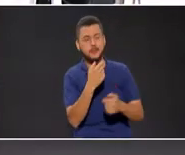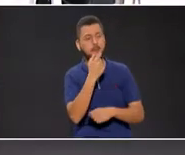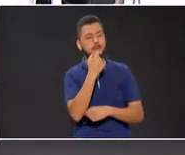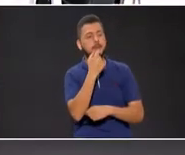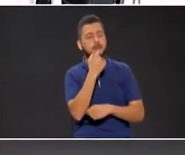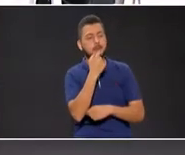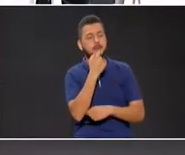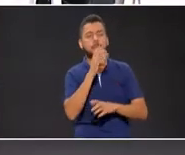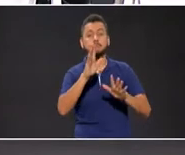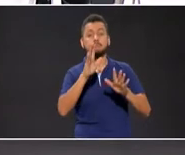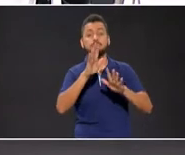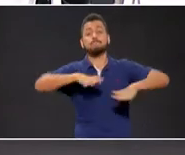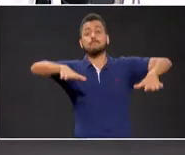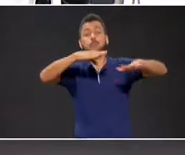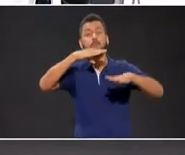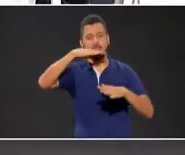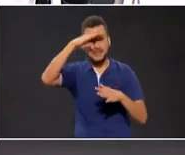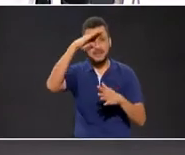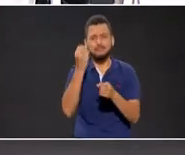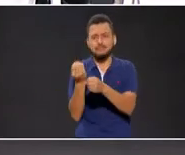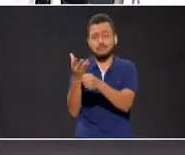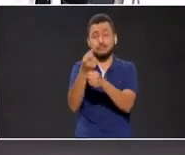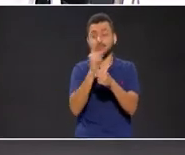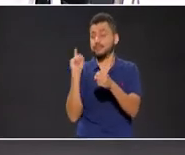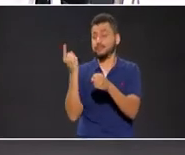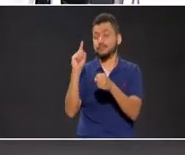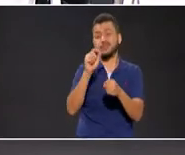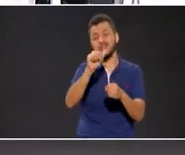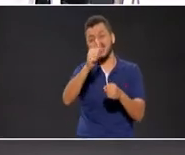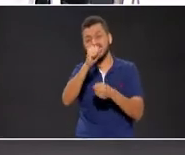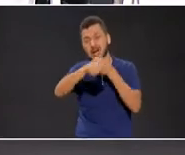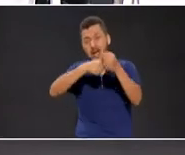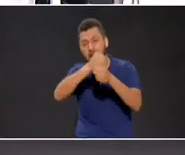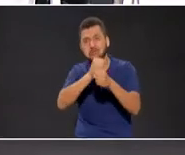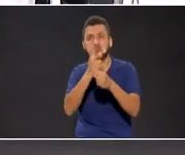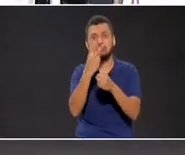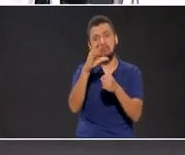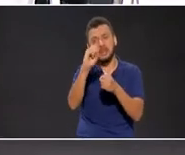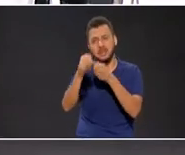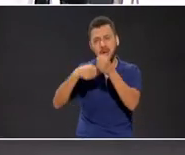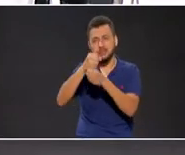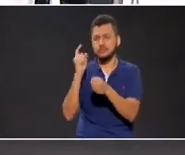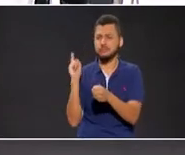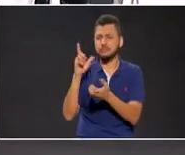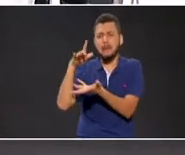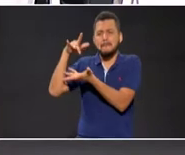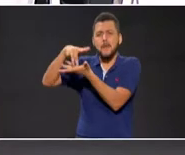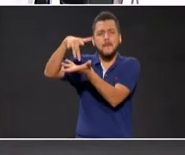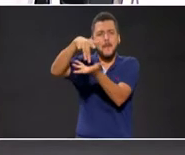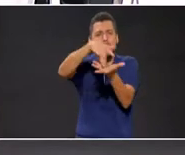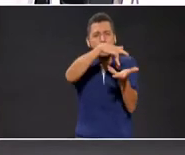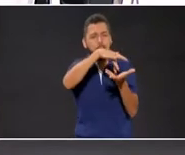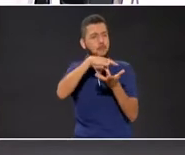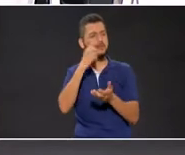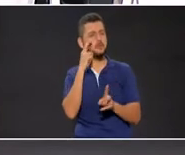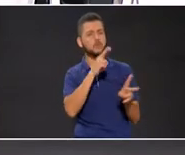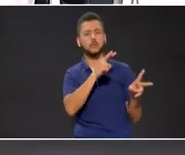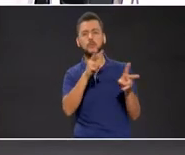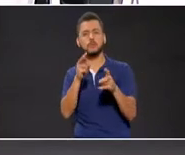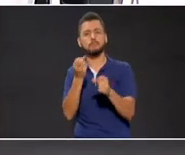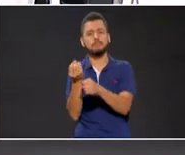si han recorrido esta ciudad desde hace ya más de diez o veinte años que me la conozco cuando está con el doctor héctor abad gómez una de sus principales problemas